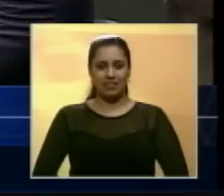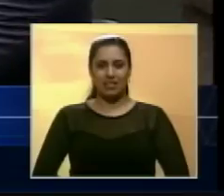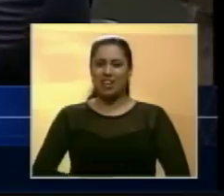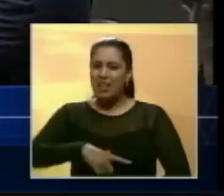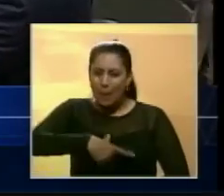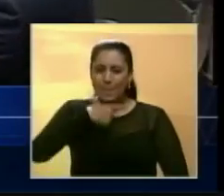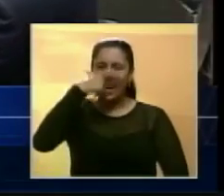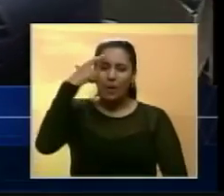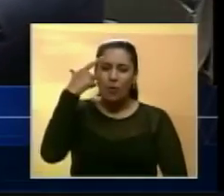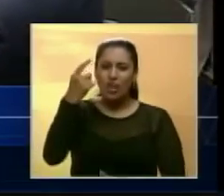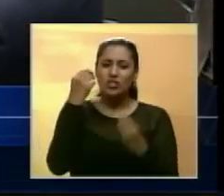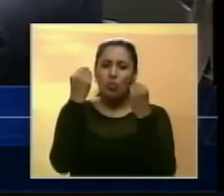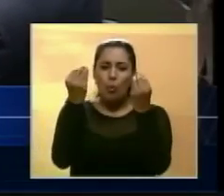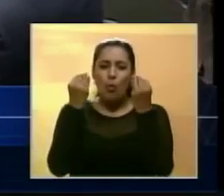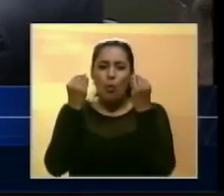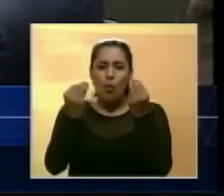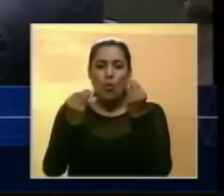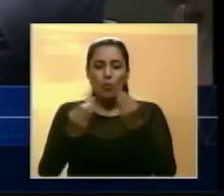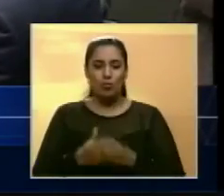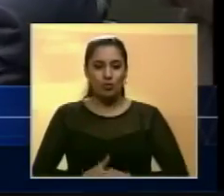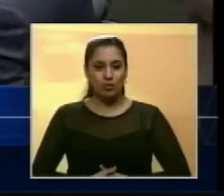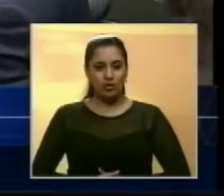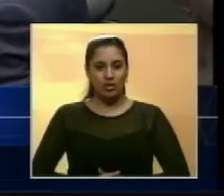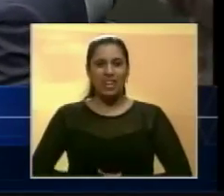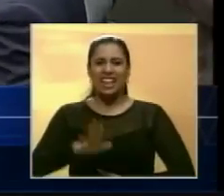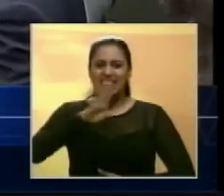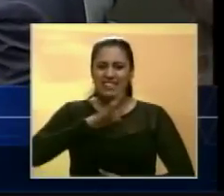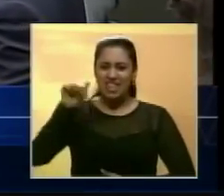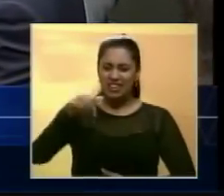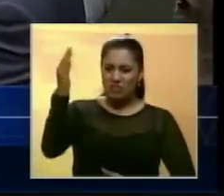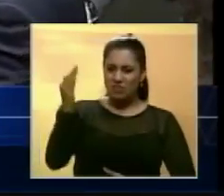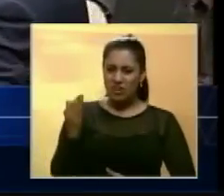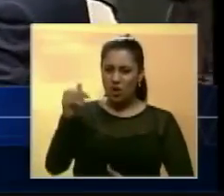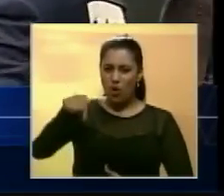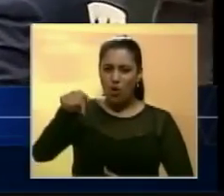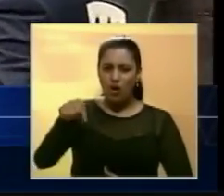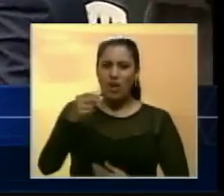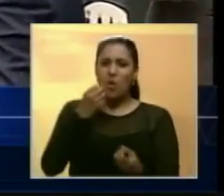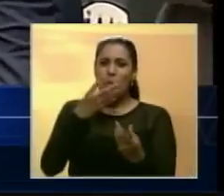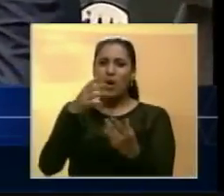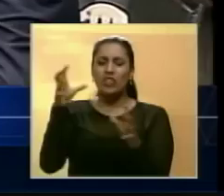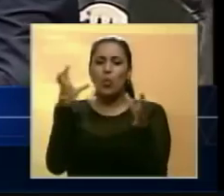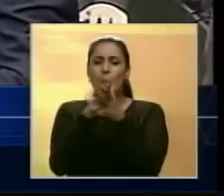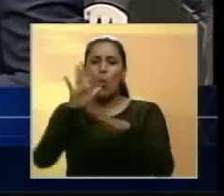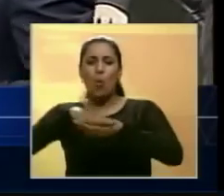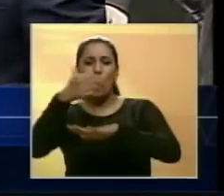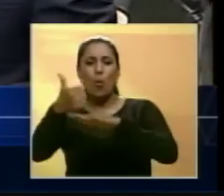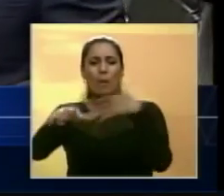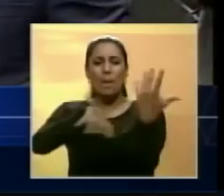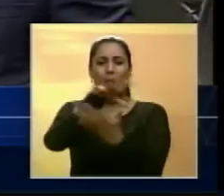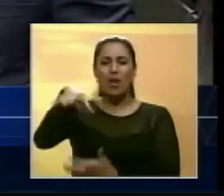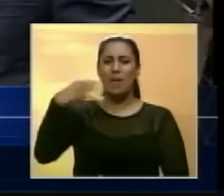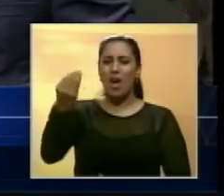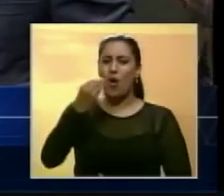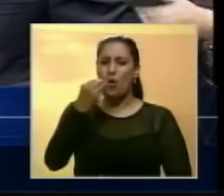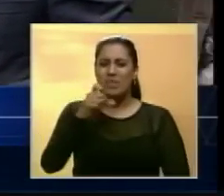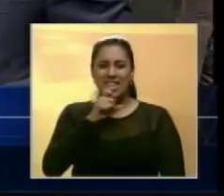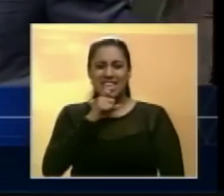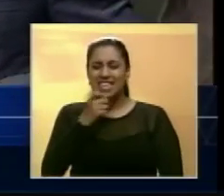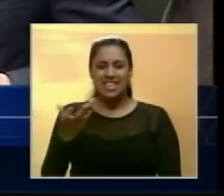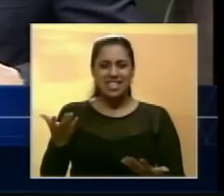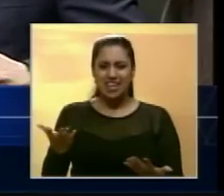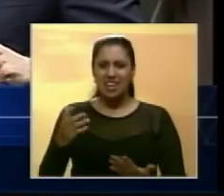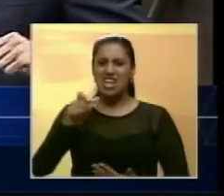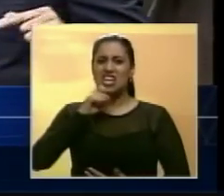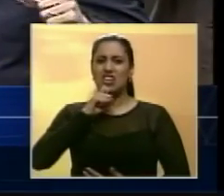¡Da vergüenza cómo viene hoy a decir que los culpables de la crisis alimentaria